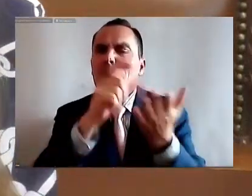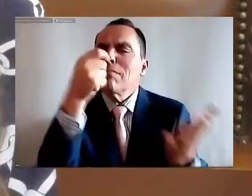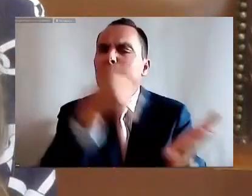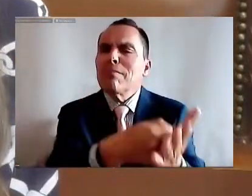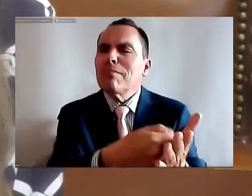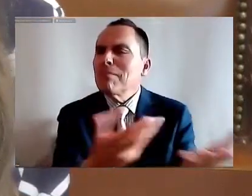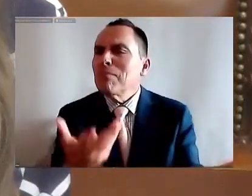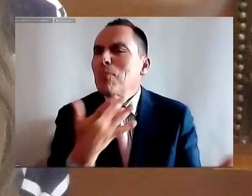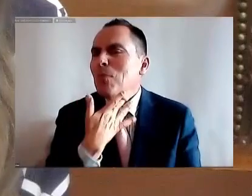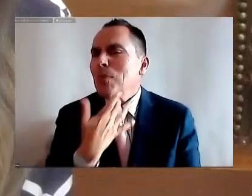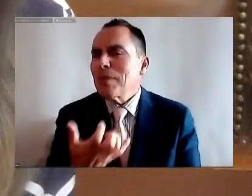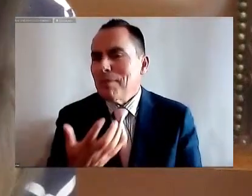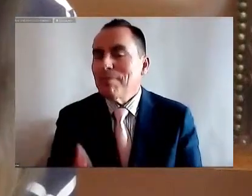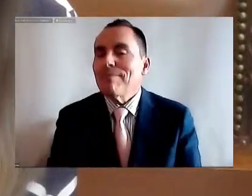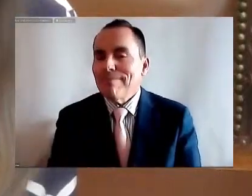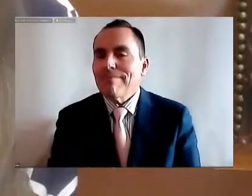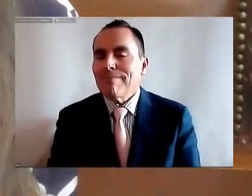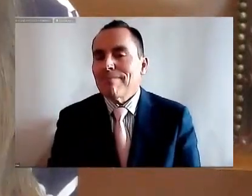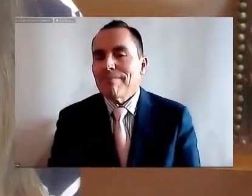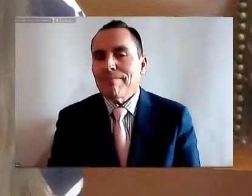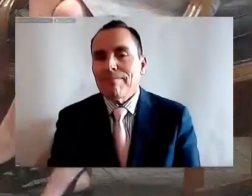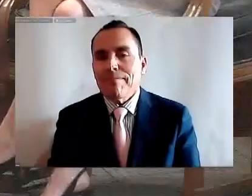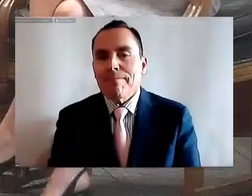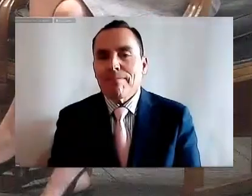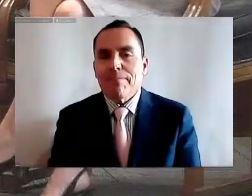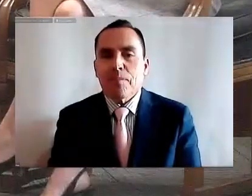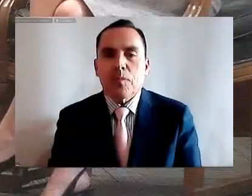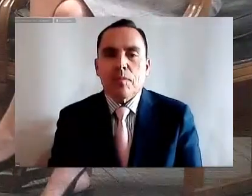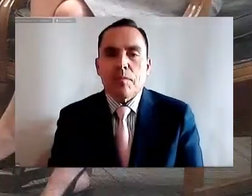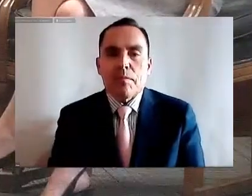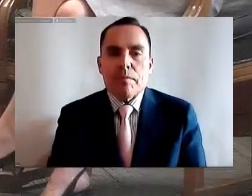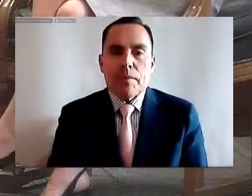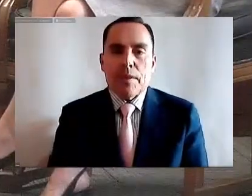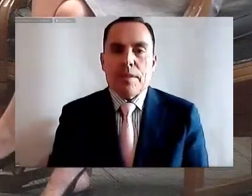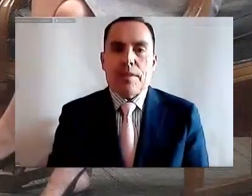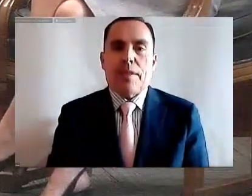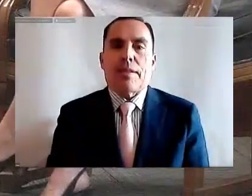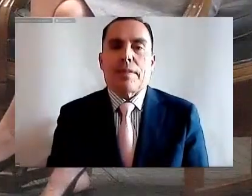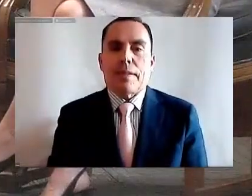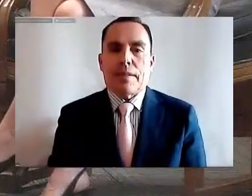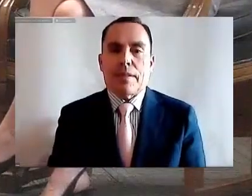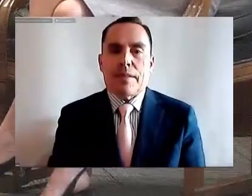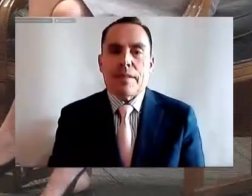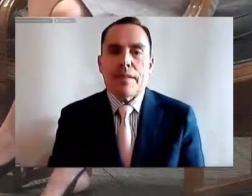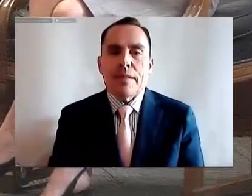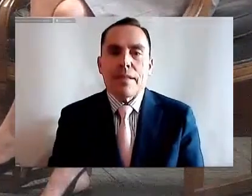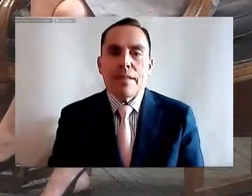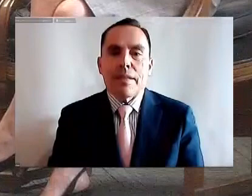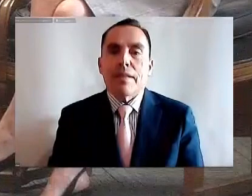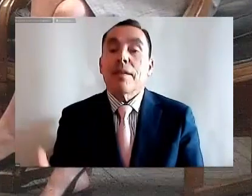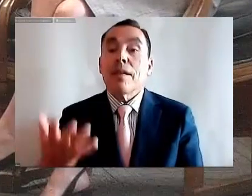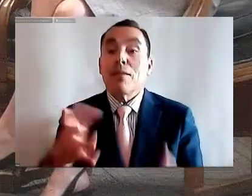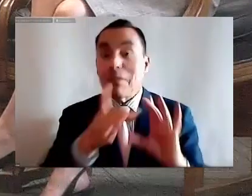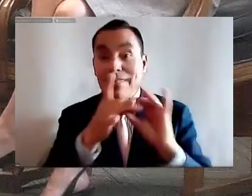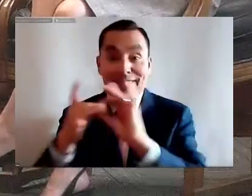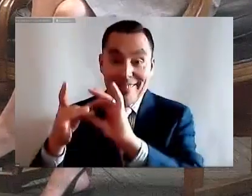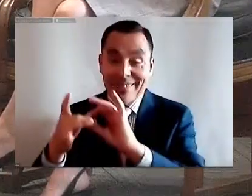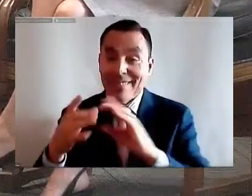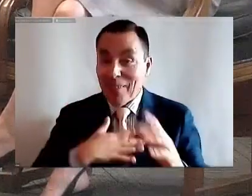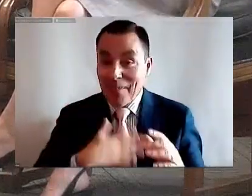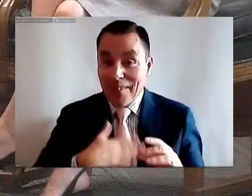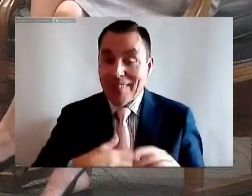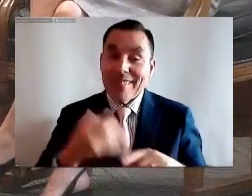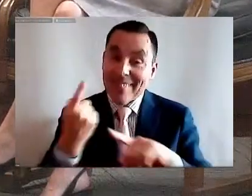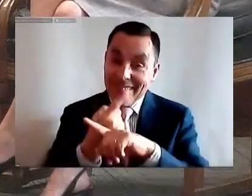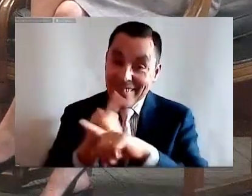Pucha, en realidad dan ganas, no sé, de seguir conversando. Desgraciadamente después vamos a ir